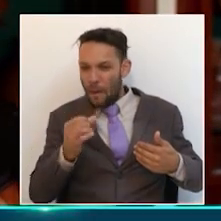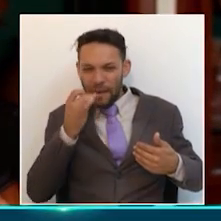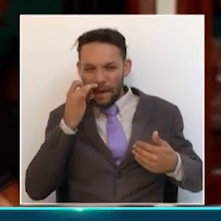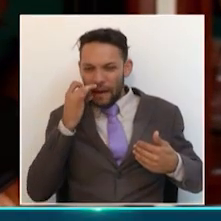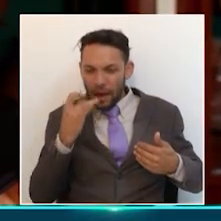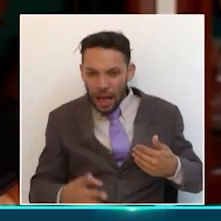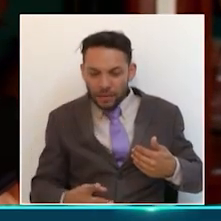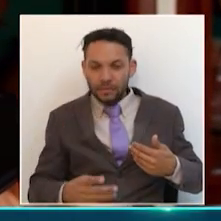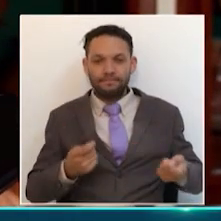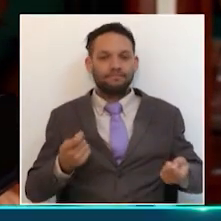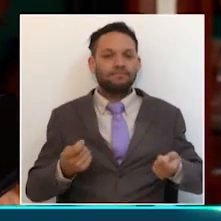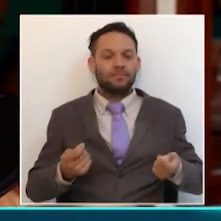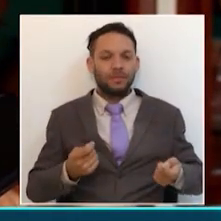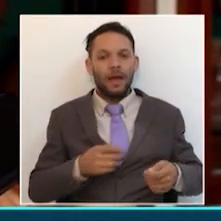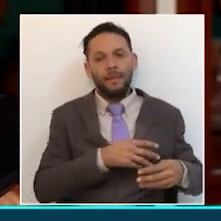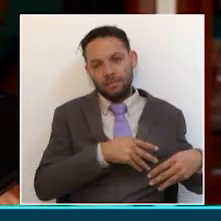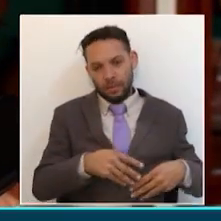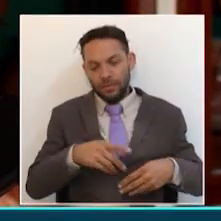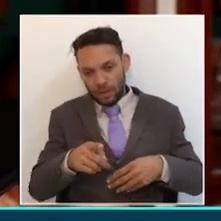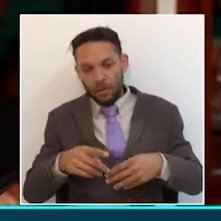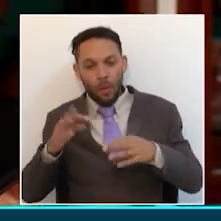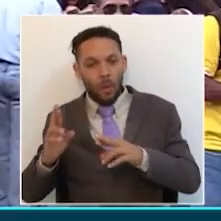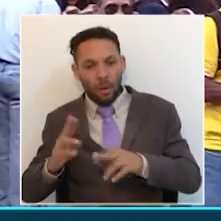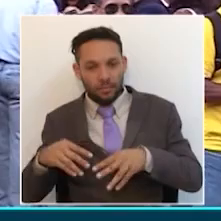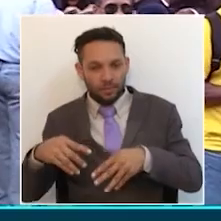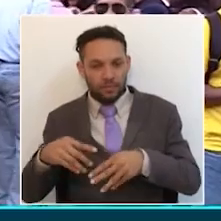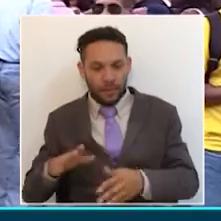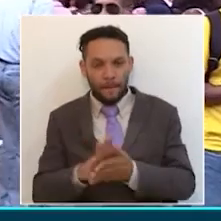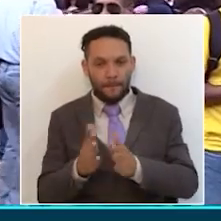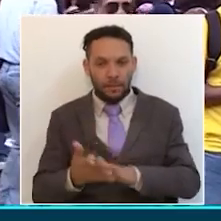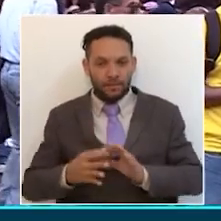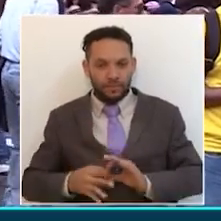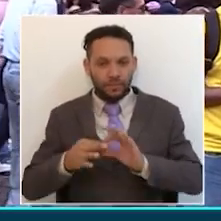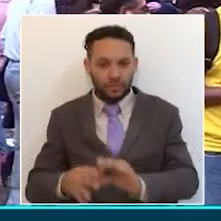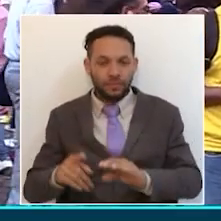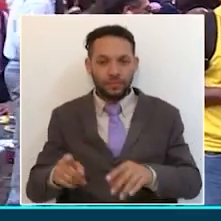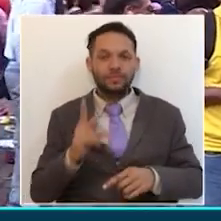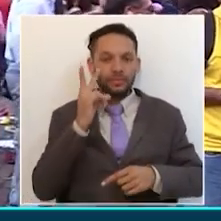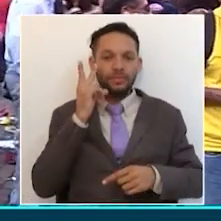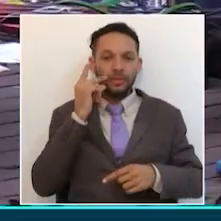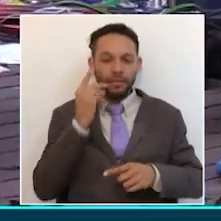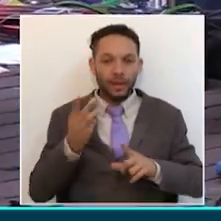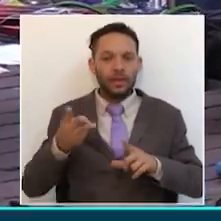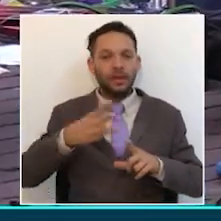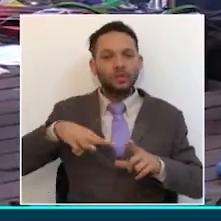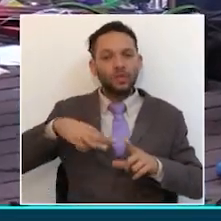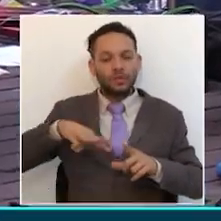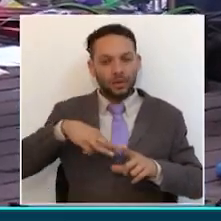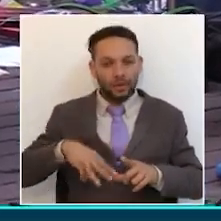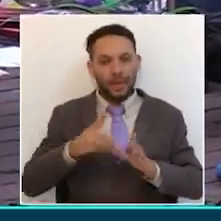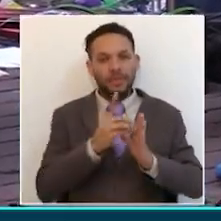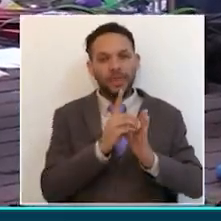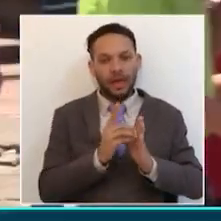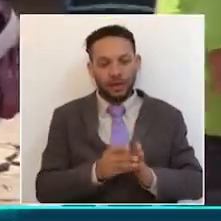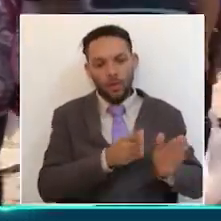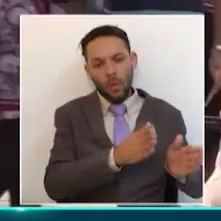esperamos de que mañana la protesta sea completamente pacífica. Entre tanto, para Pereira y Dos Quebradas se anunciaron decretos para preservar el orden.